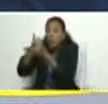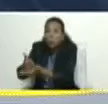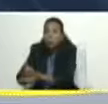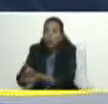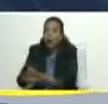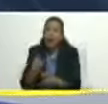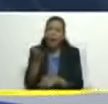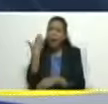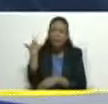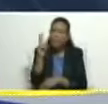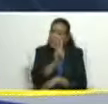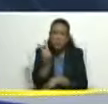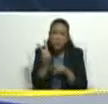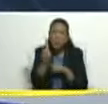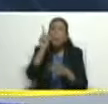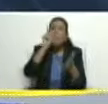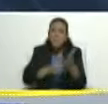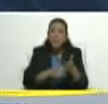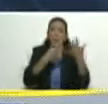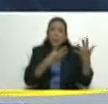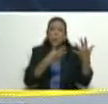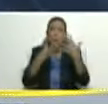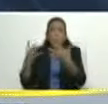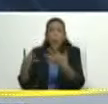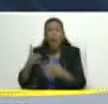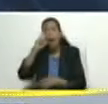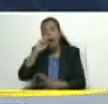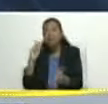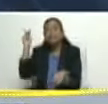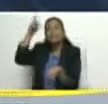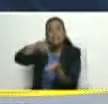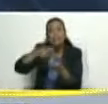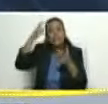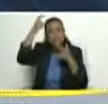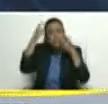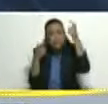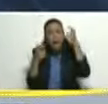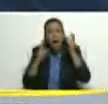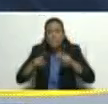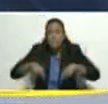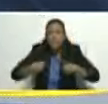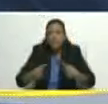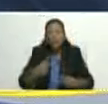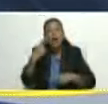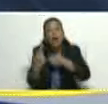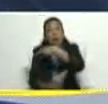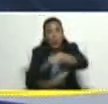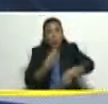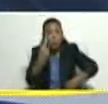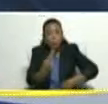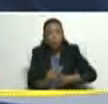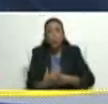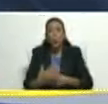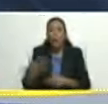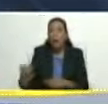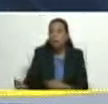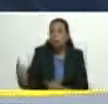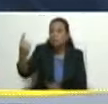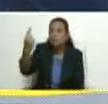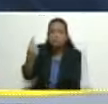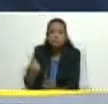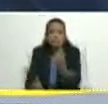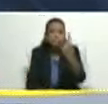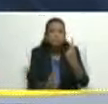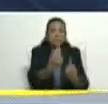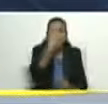nada nuevo. Desde 1999, desde la llegada del comandante Hugo Chávez, desde la llegada de la revolución bolivariana, la opción